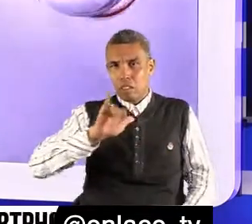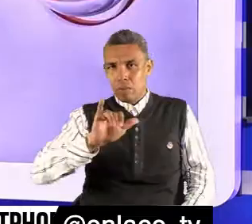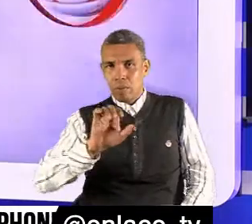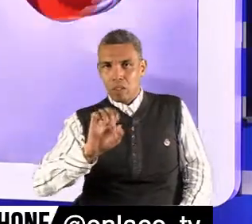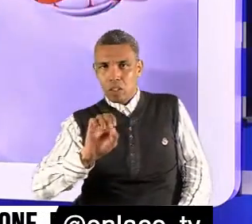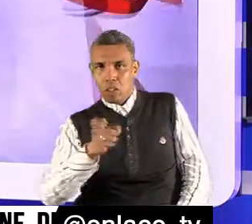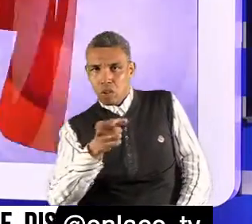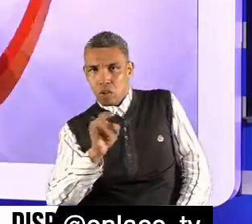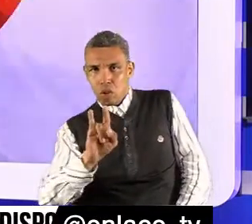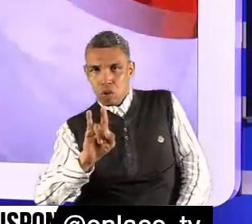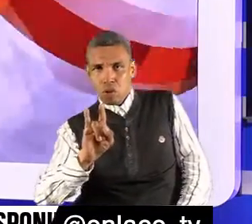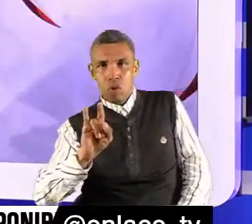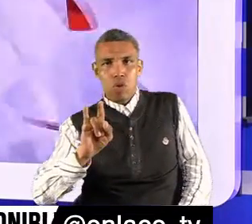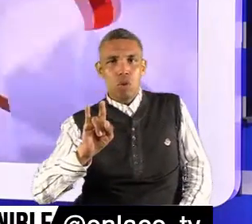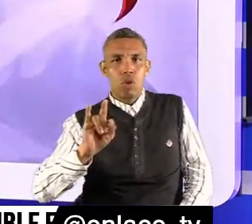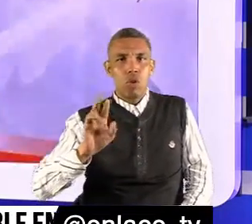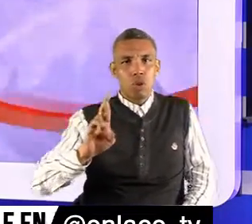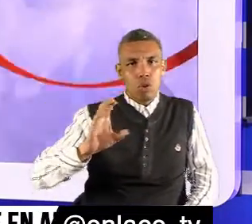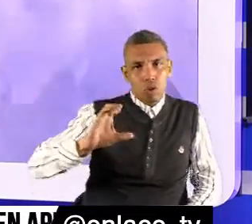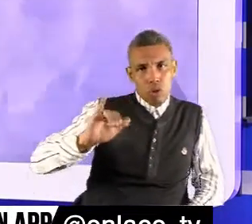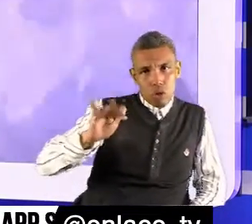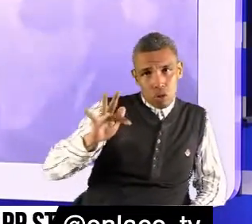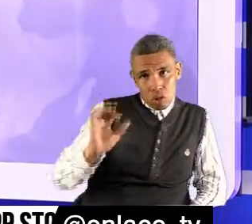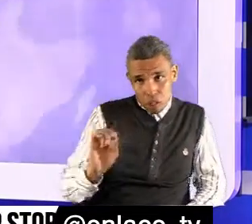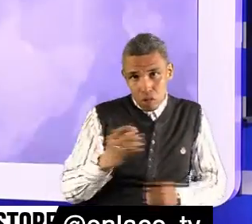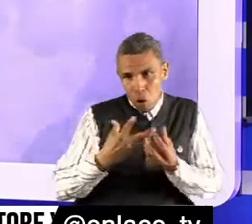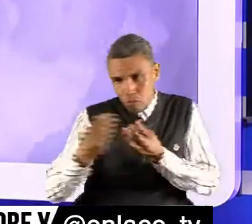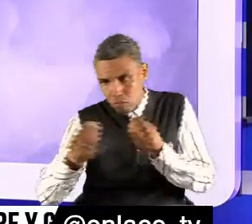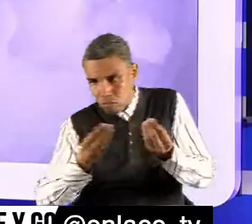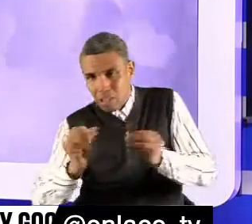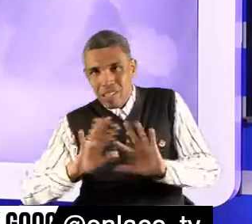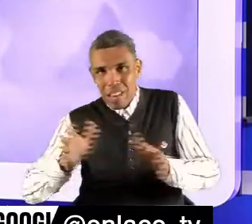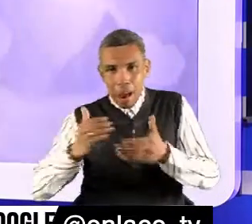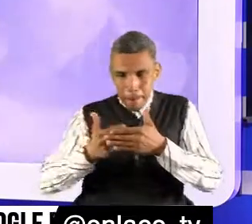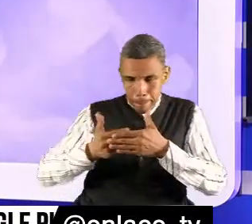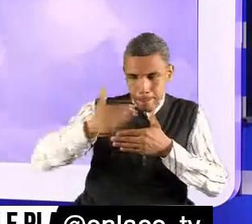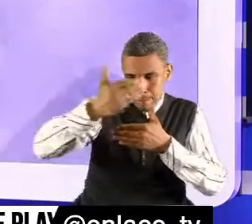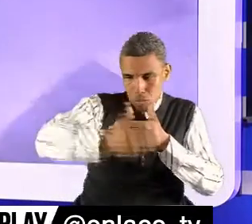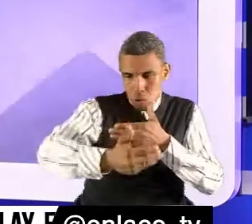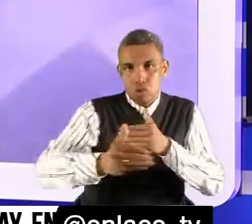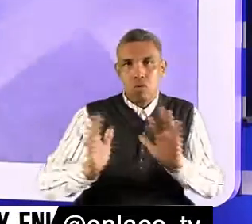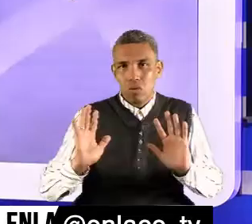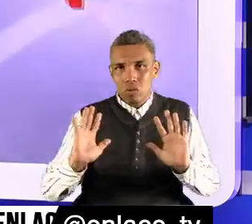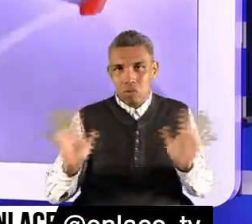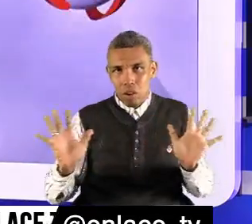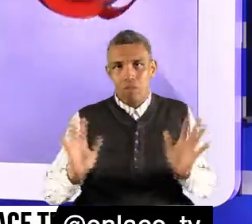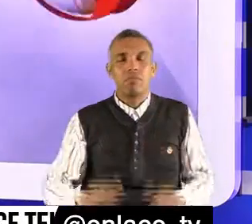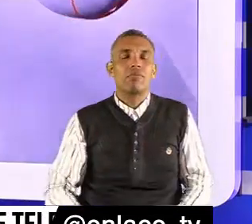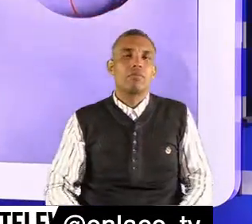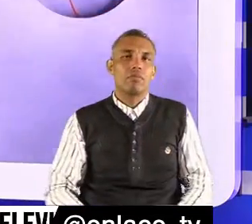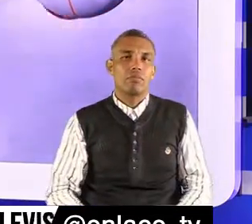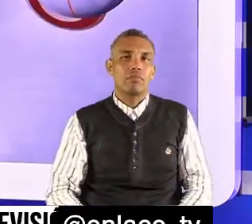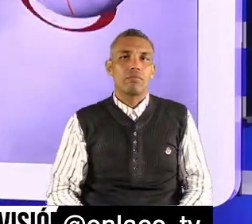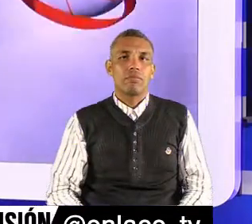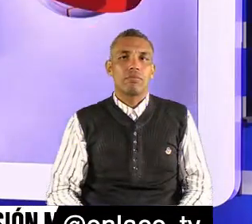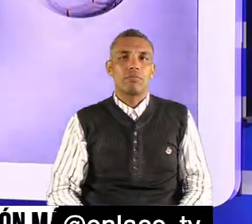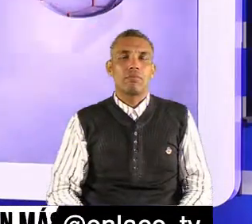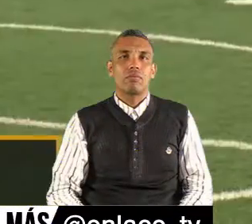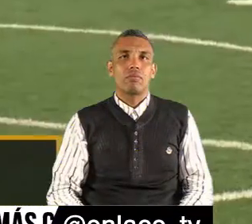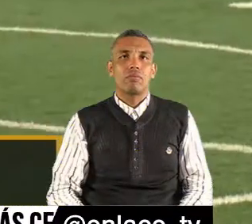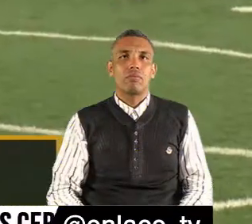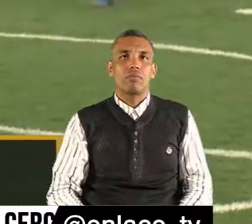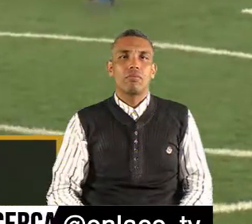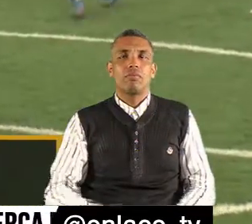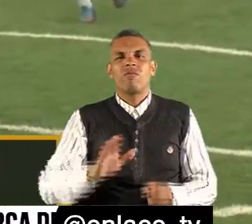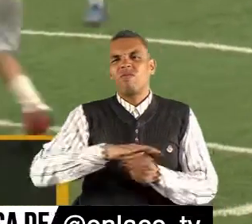24. El fin de semana anterior también se cumplió la cuarta ronda en las canchas del barrio Las Granjas, canchas sintéticas. En